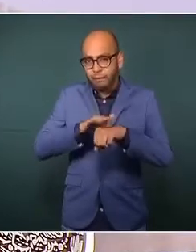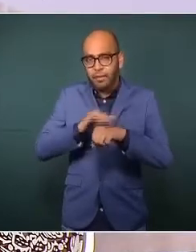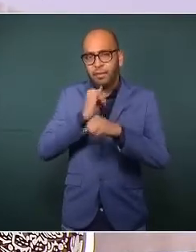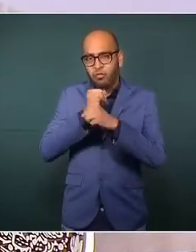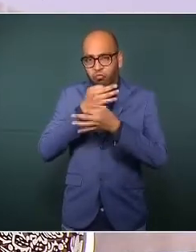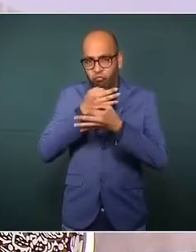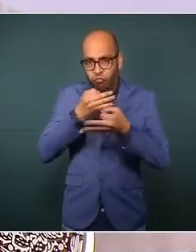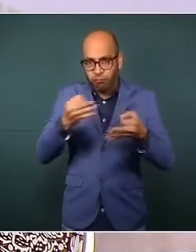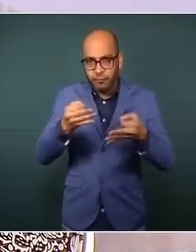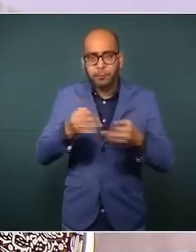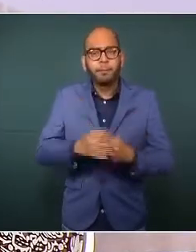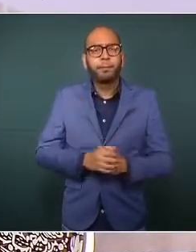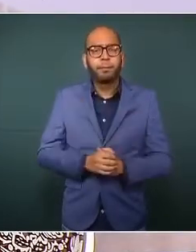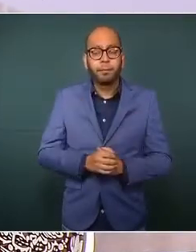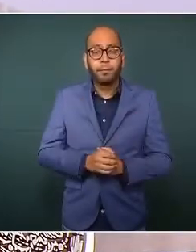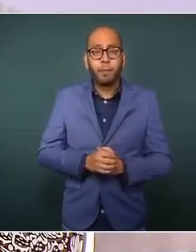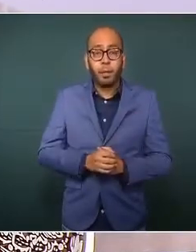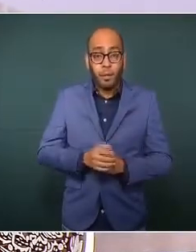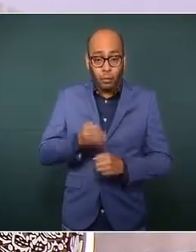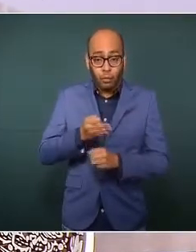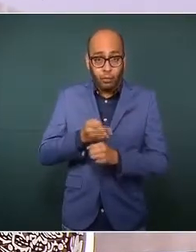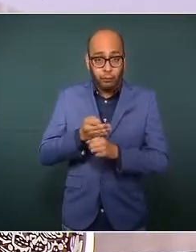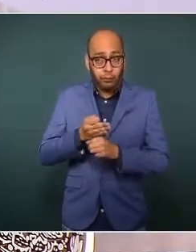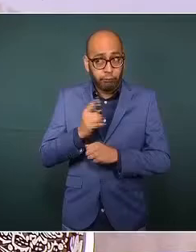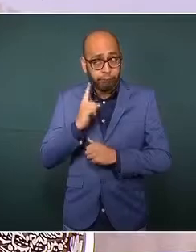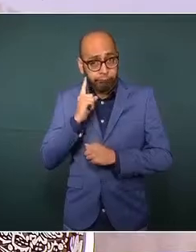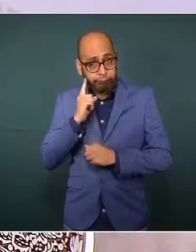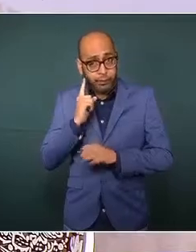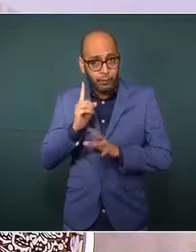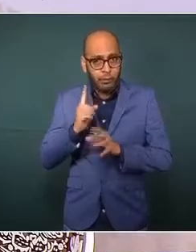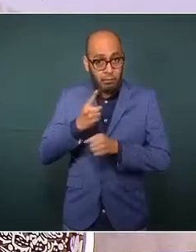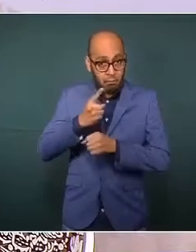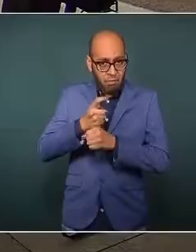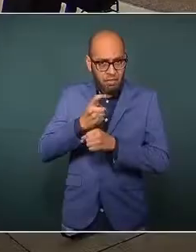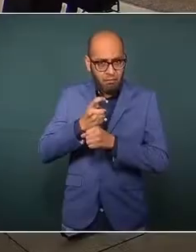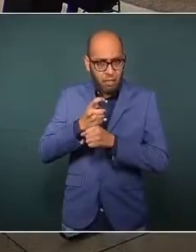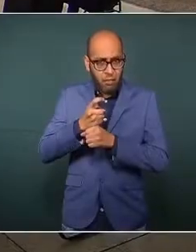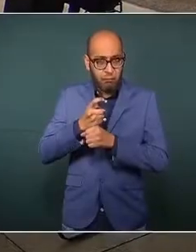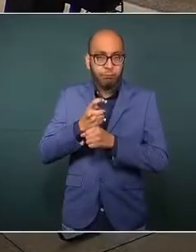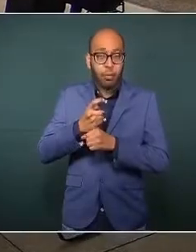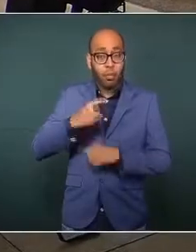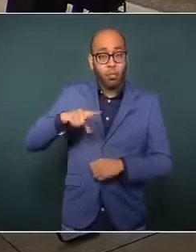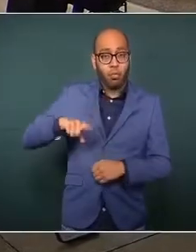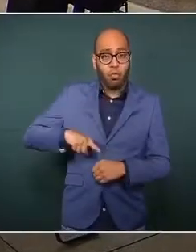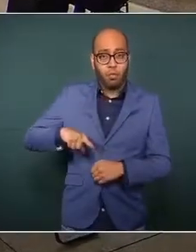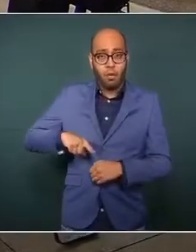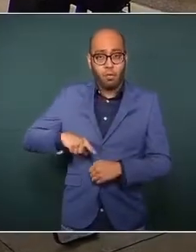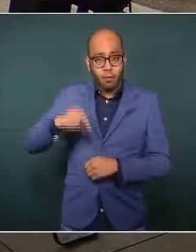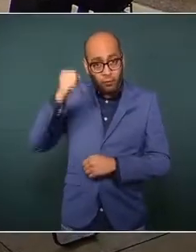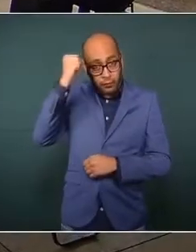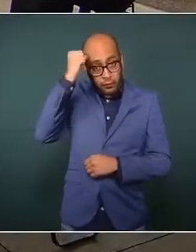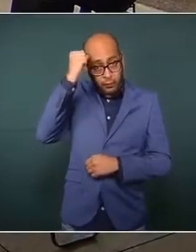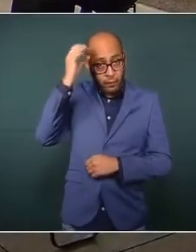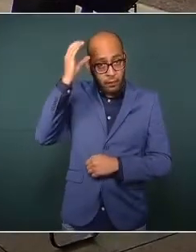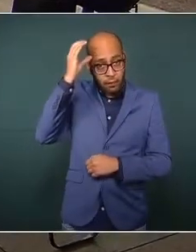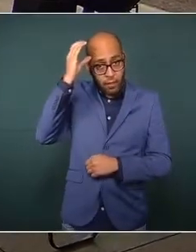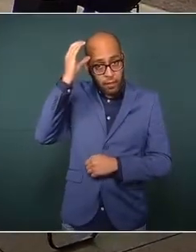Vamos a escuchar primero al ciudadano gobernador Silvano